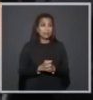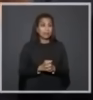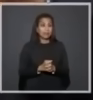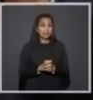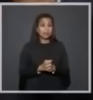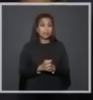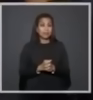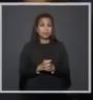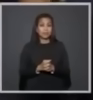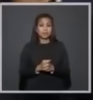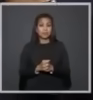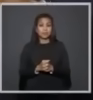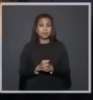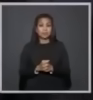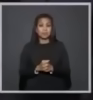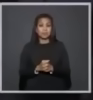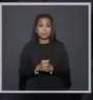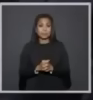Lo